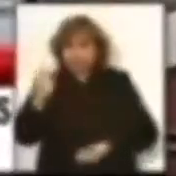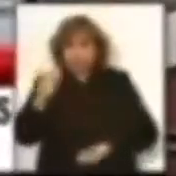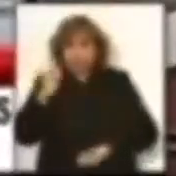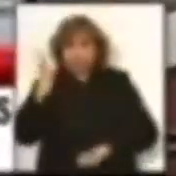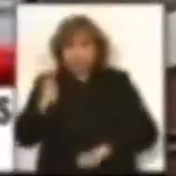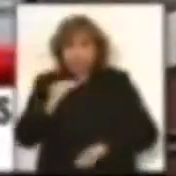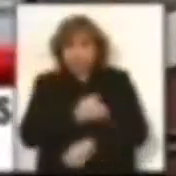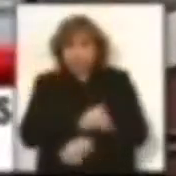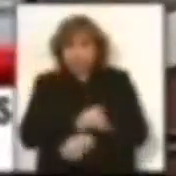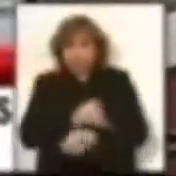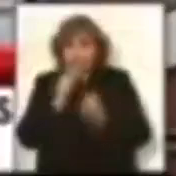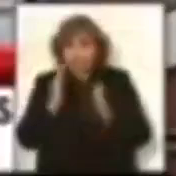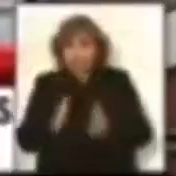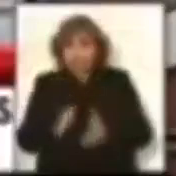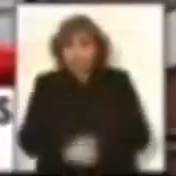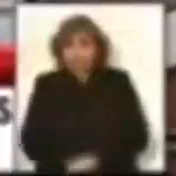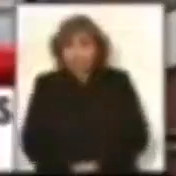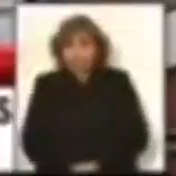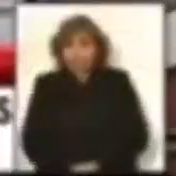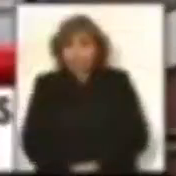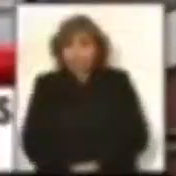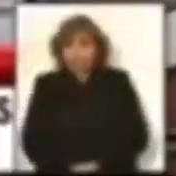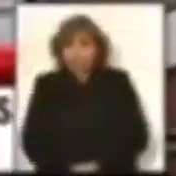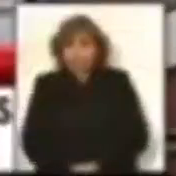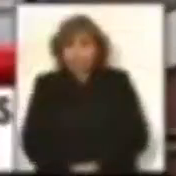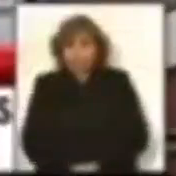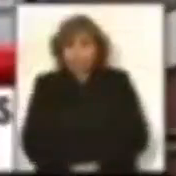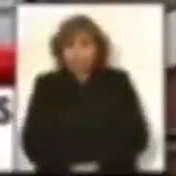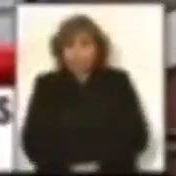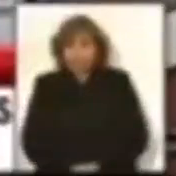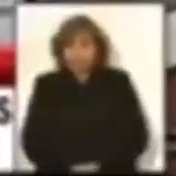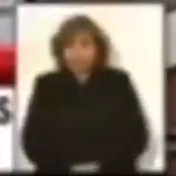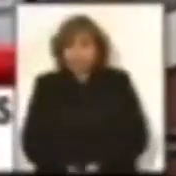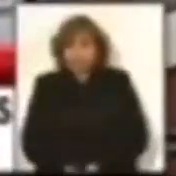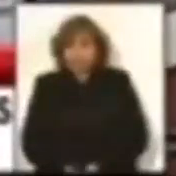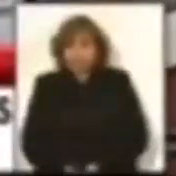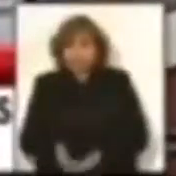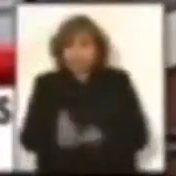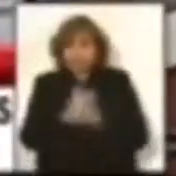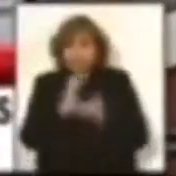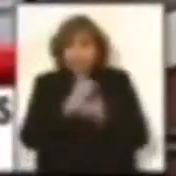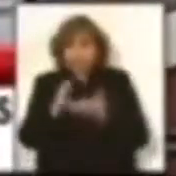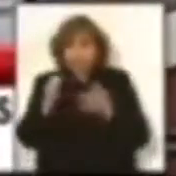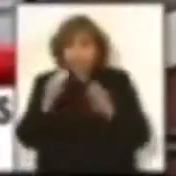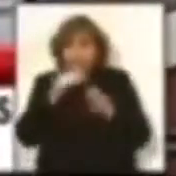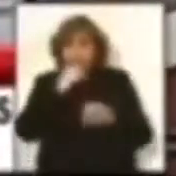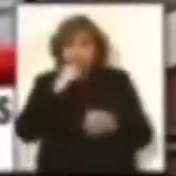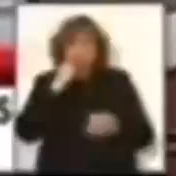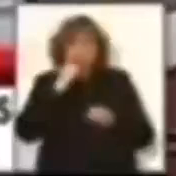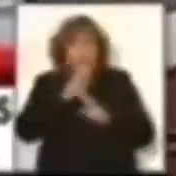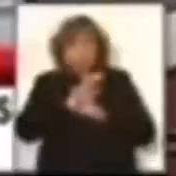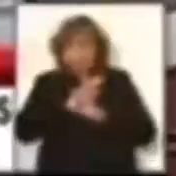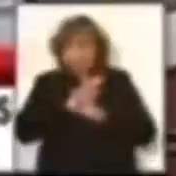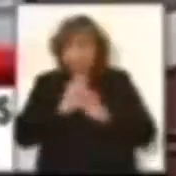como institución. Y hemos reconocido de que el compartimentaje y el secretismo del manejo de